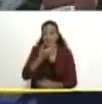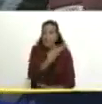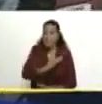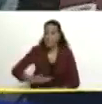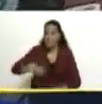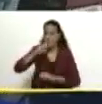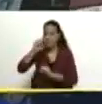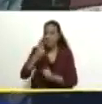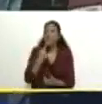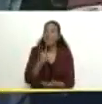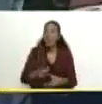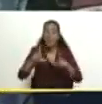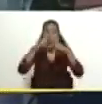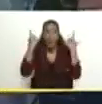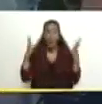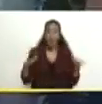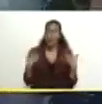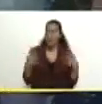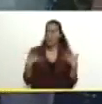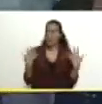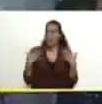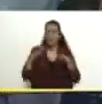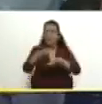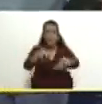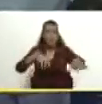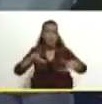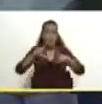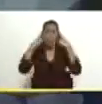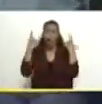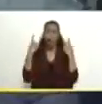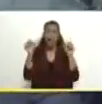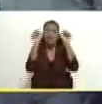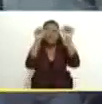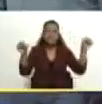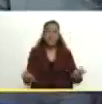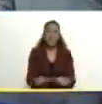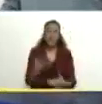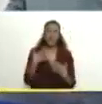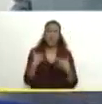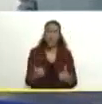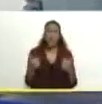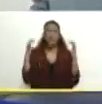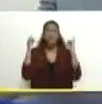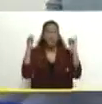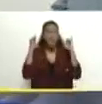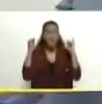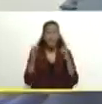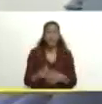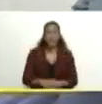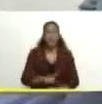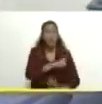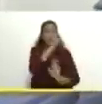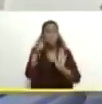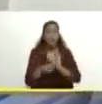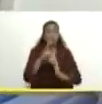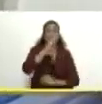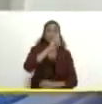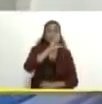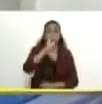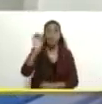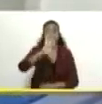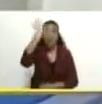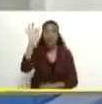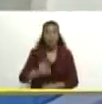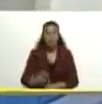Presidente, decirle que La Guaira está contenta. La Guaira avanzando en el sistema de salud. Hoy celebramos que está completamente operativo nuestro tomógrafo del Centro de